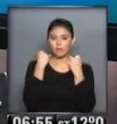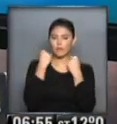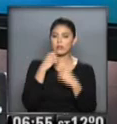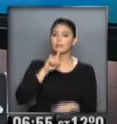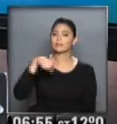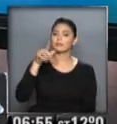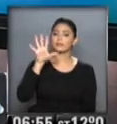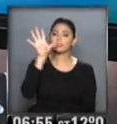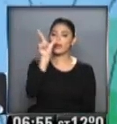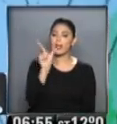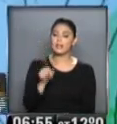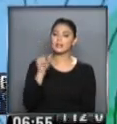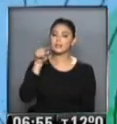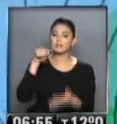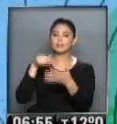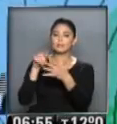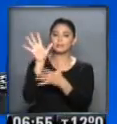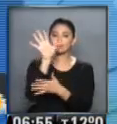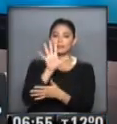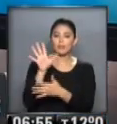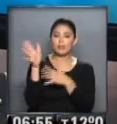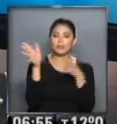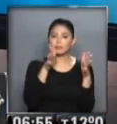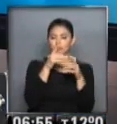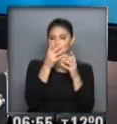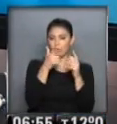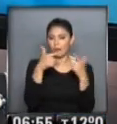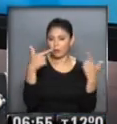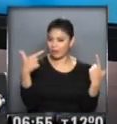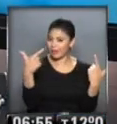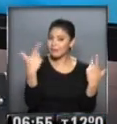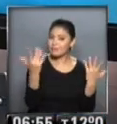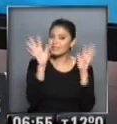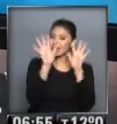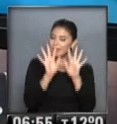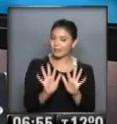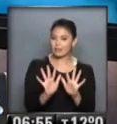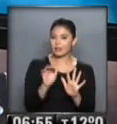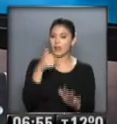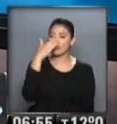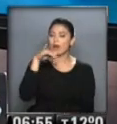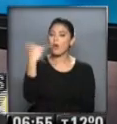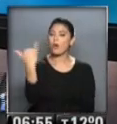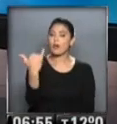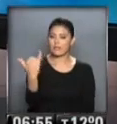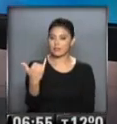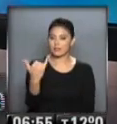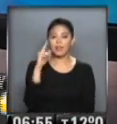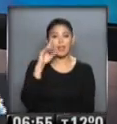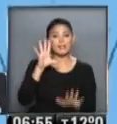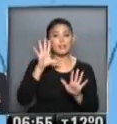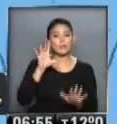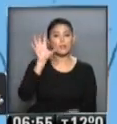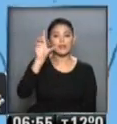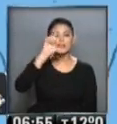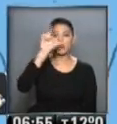centro del país, qué poco viento, cómo no van a haber nieblas y neblinas. Nos vamos ahora ya el jueves. Atención